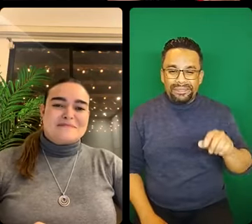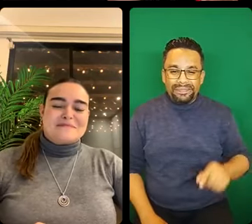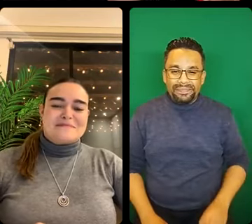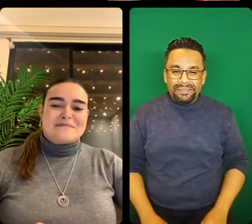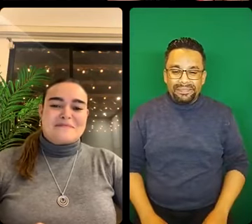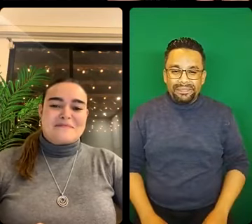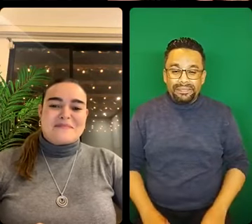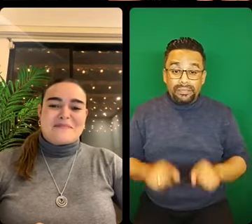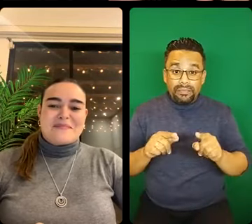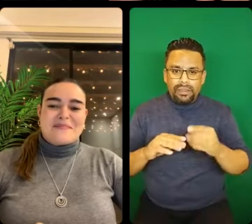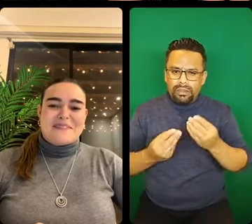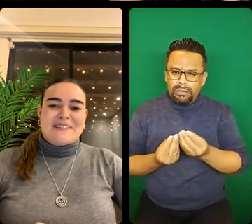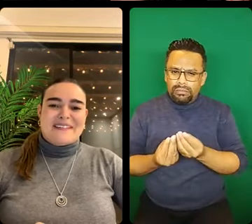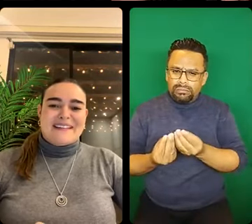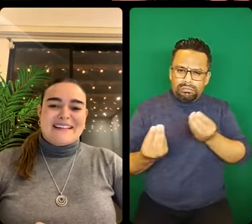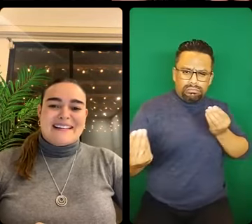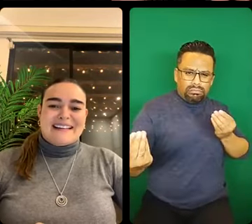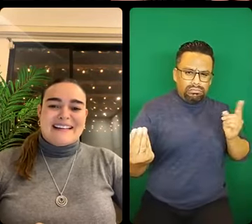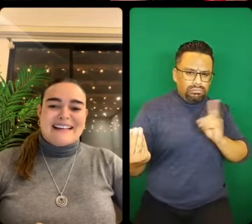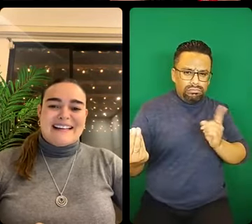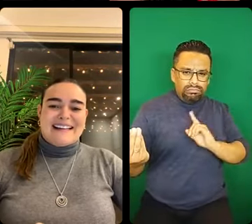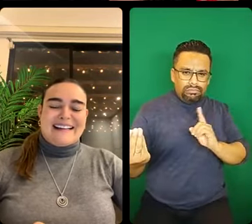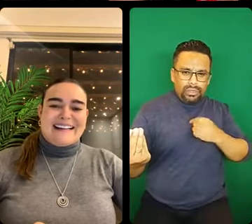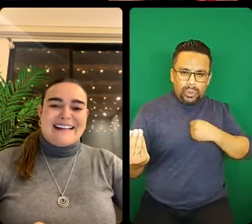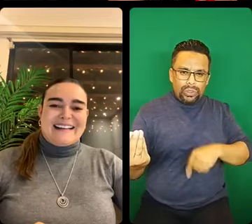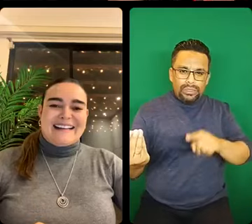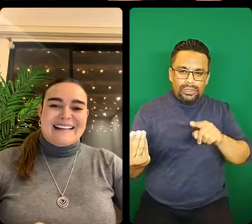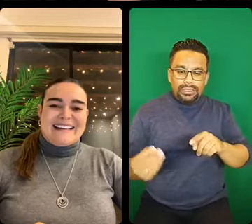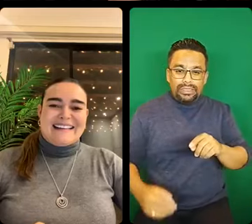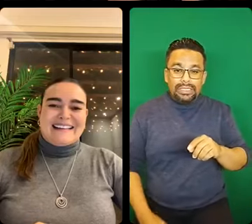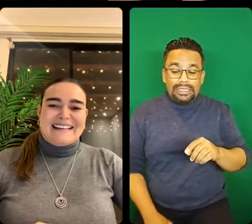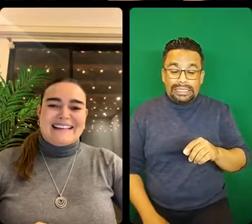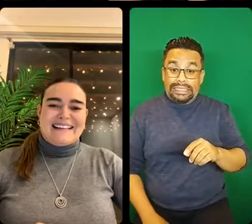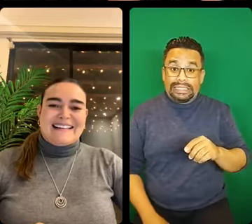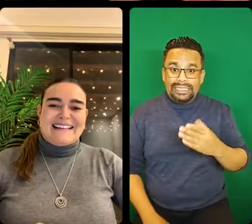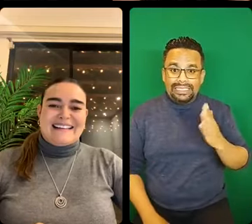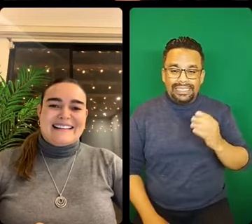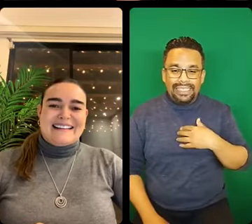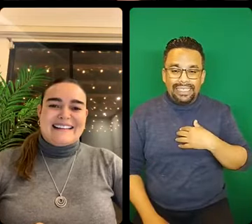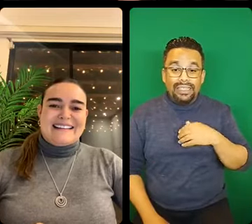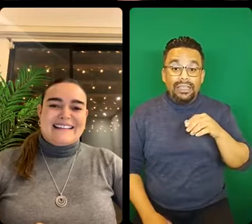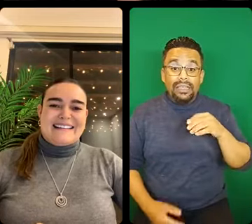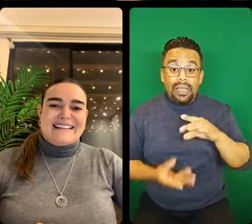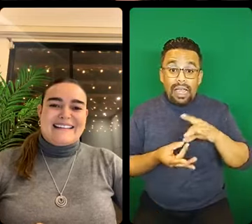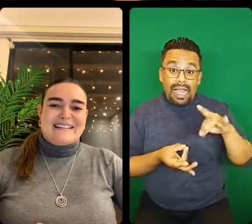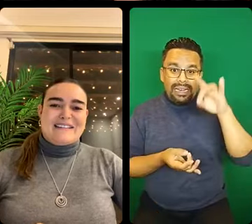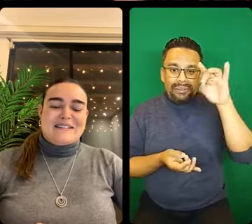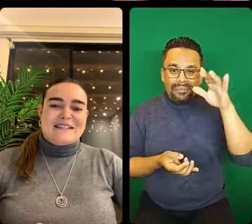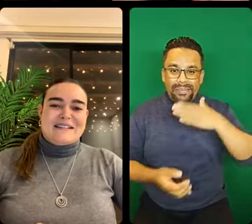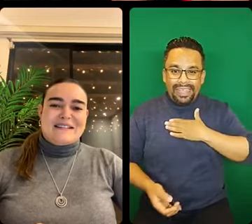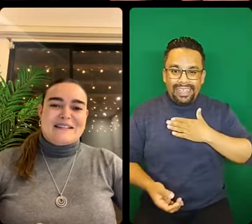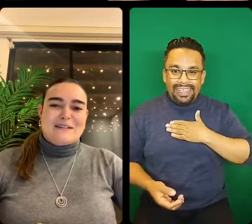Mar Ainara. Ay, Dios mío, sí. Alma, Javier Ávila.